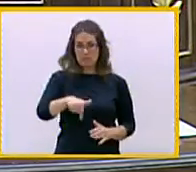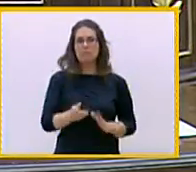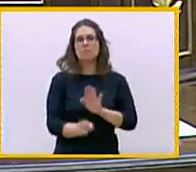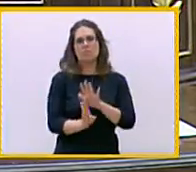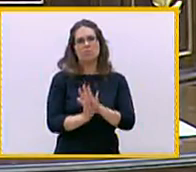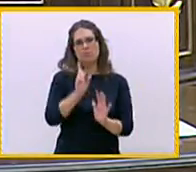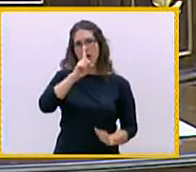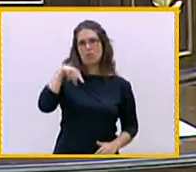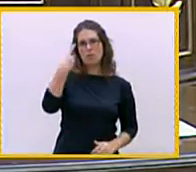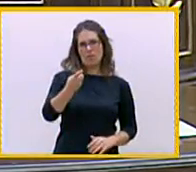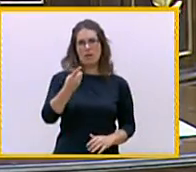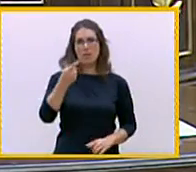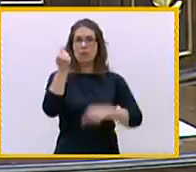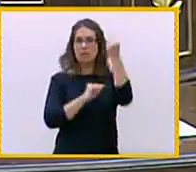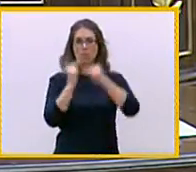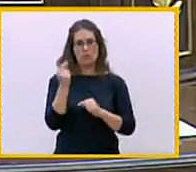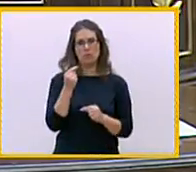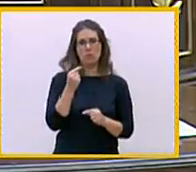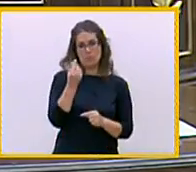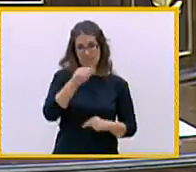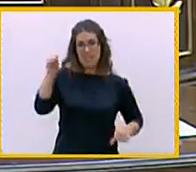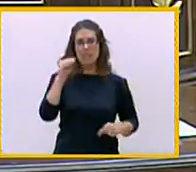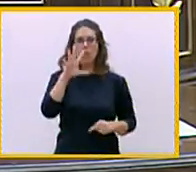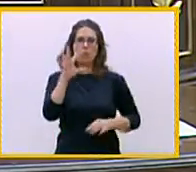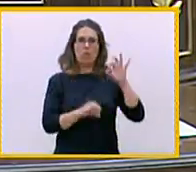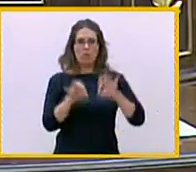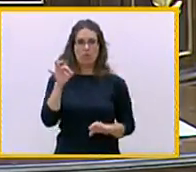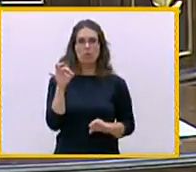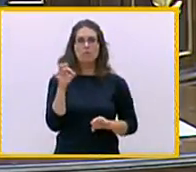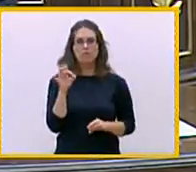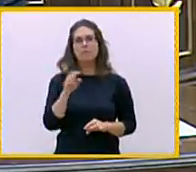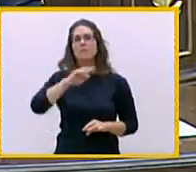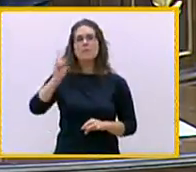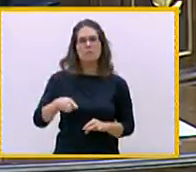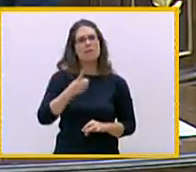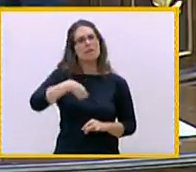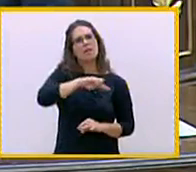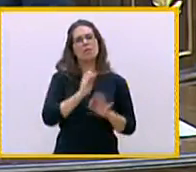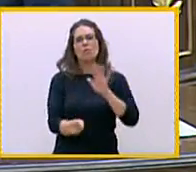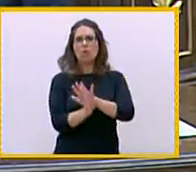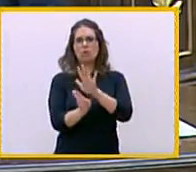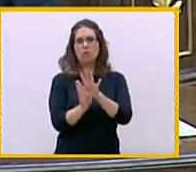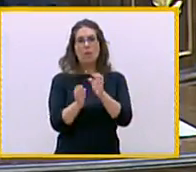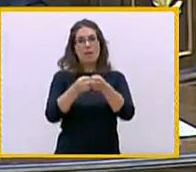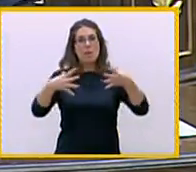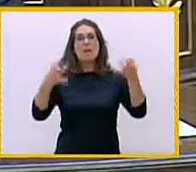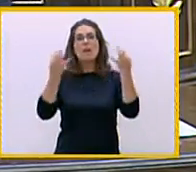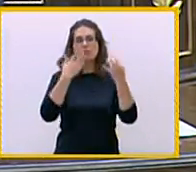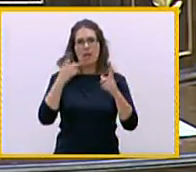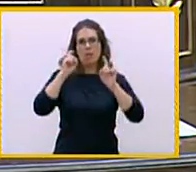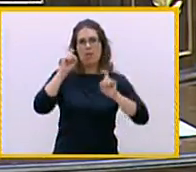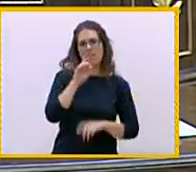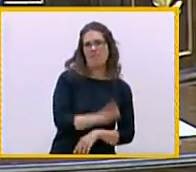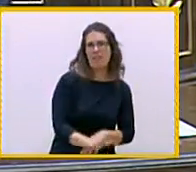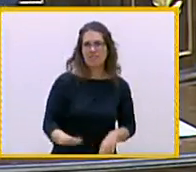un presupuesto que crece un 5%. También hemos seguido ampliando la educación infantil a través del programa